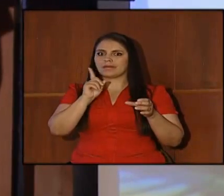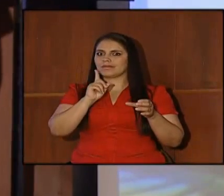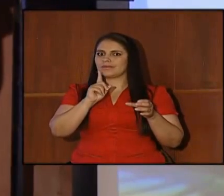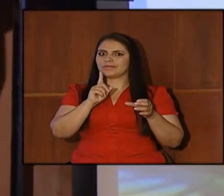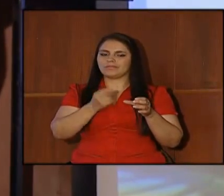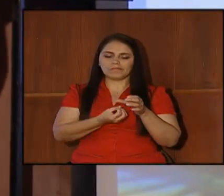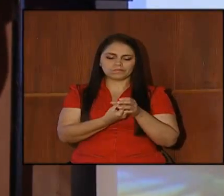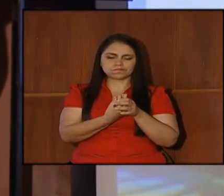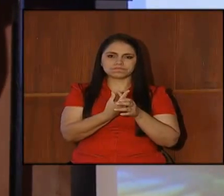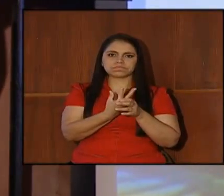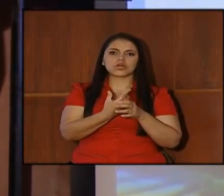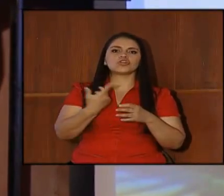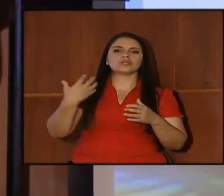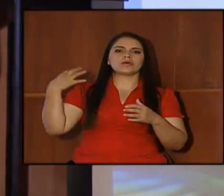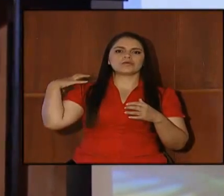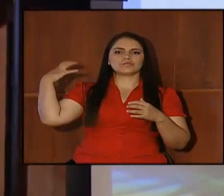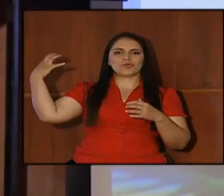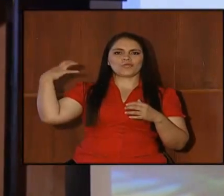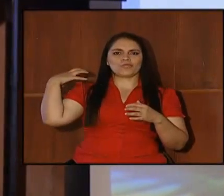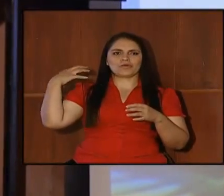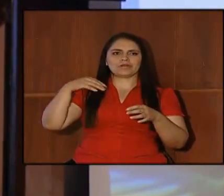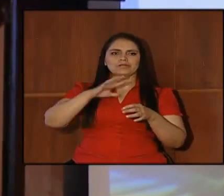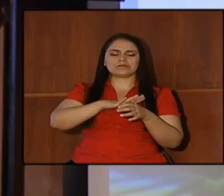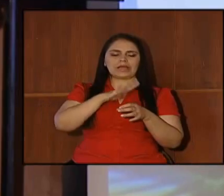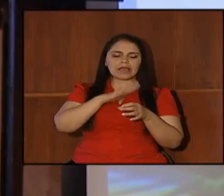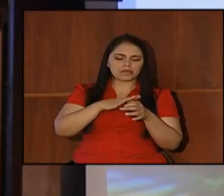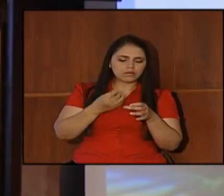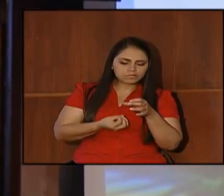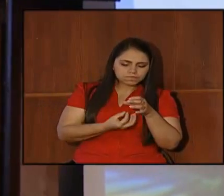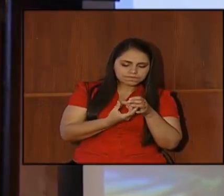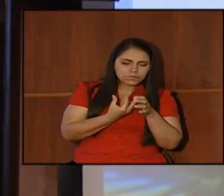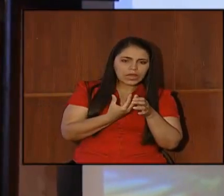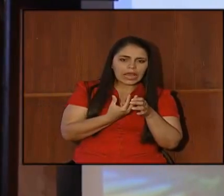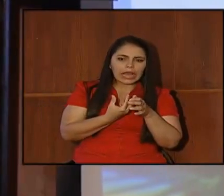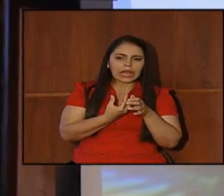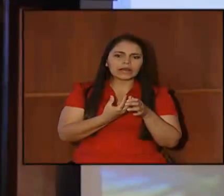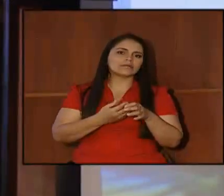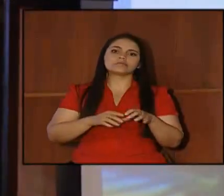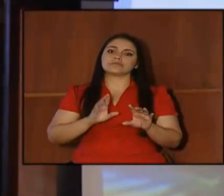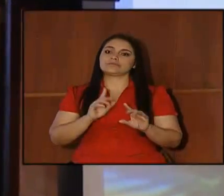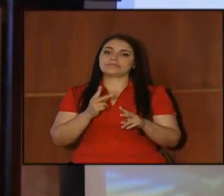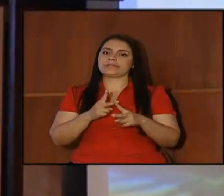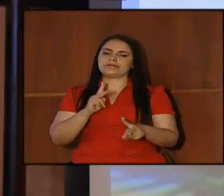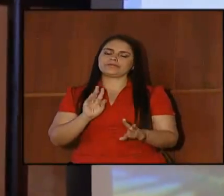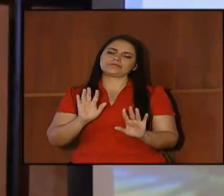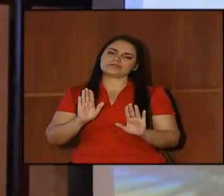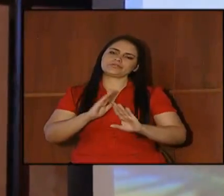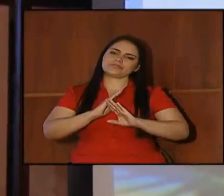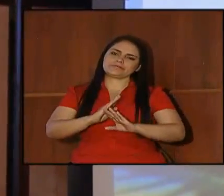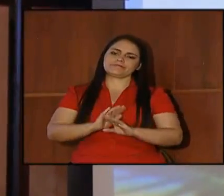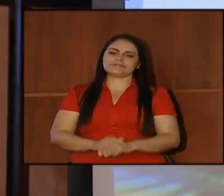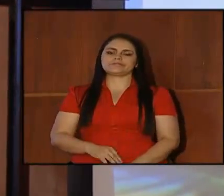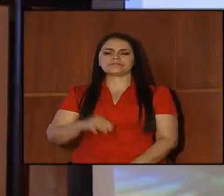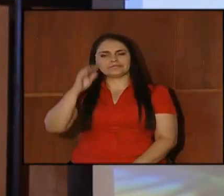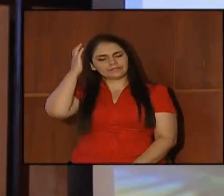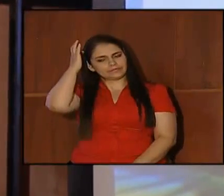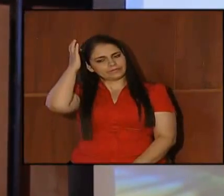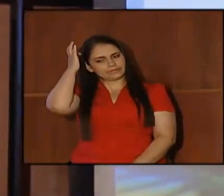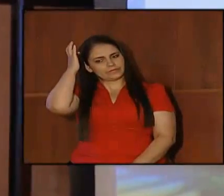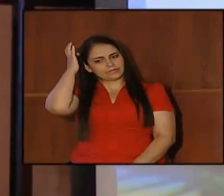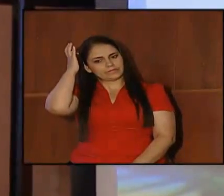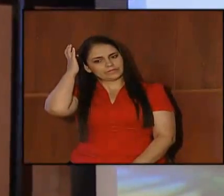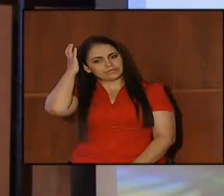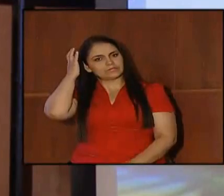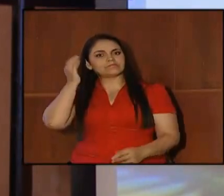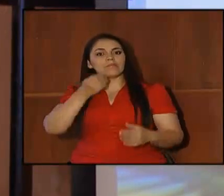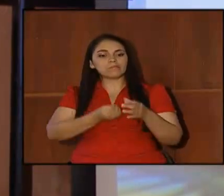sale burbujas, ¿dónde está la sonda? En el pulmón, y hay riesgo de que, pues, no, si le sale burbujas, arranque con